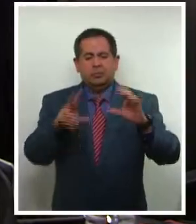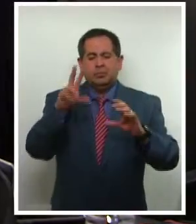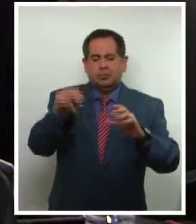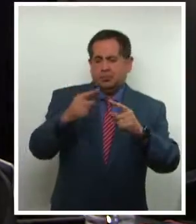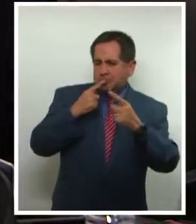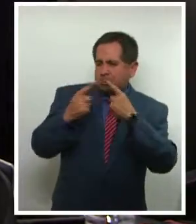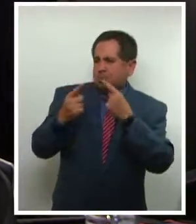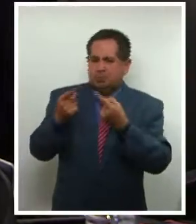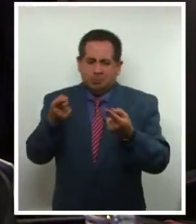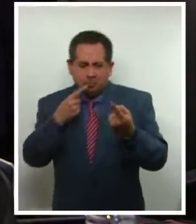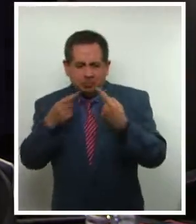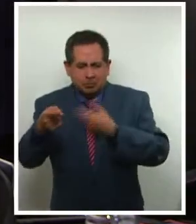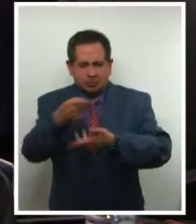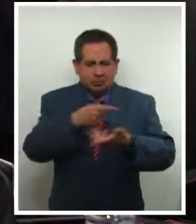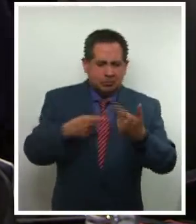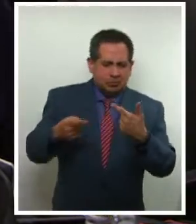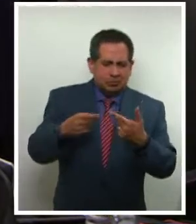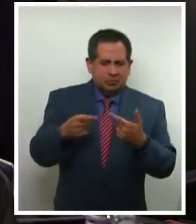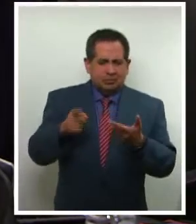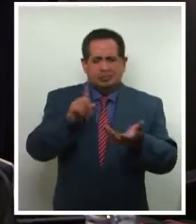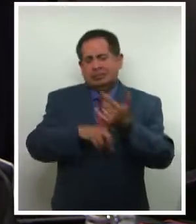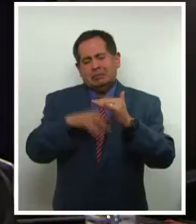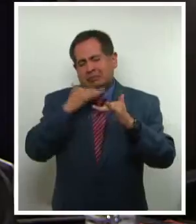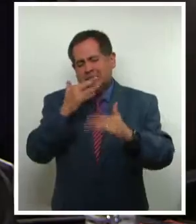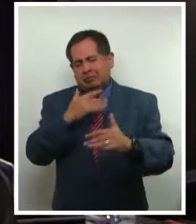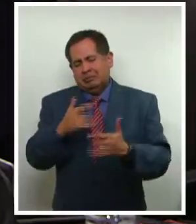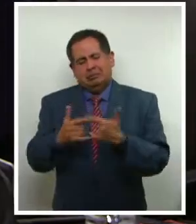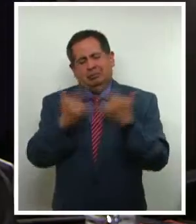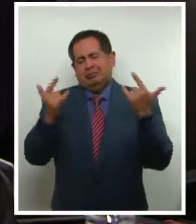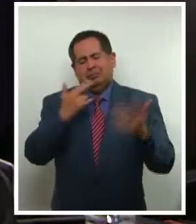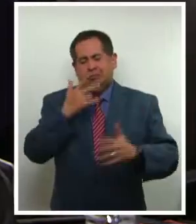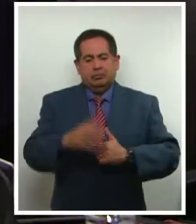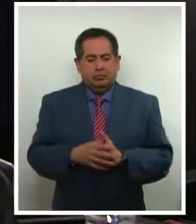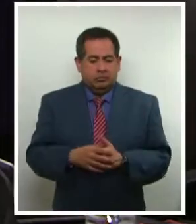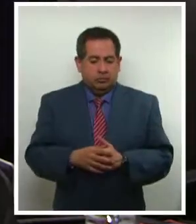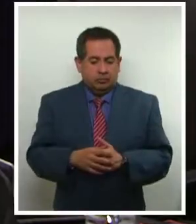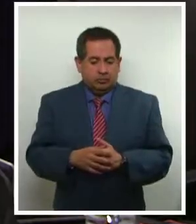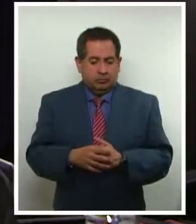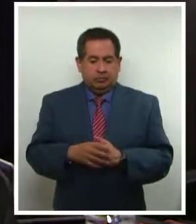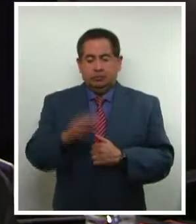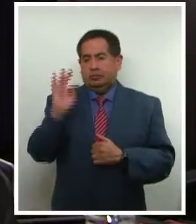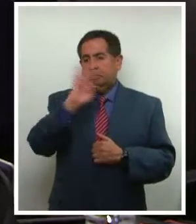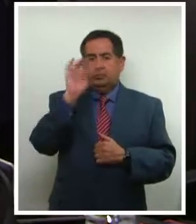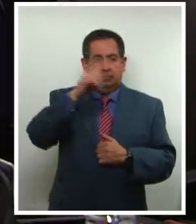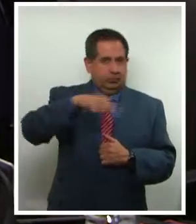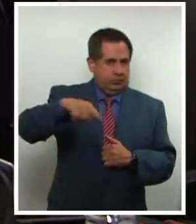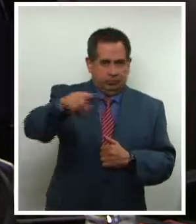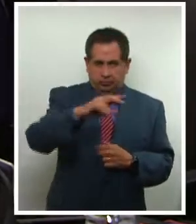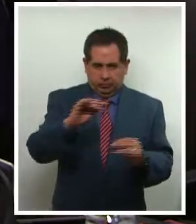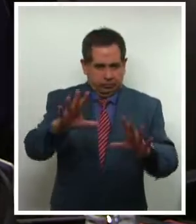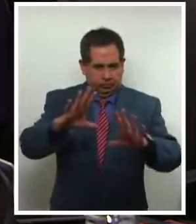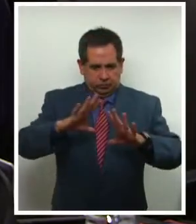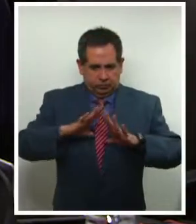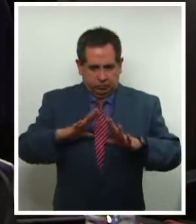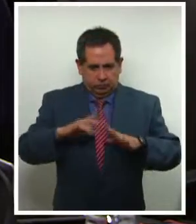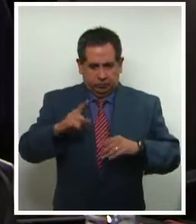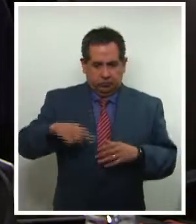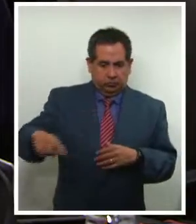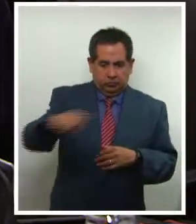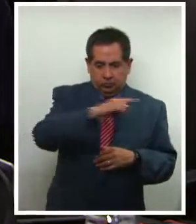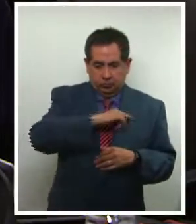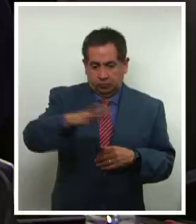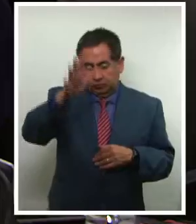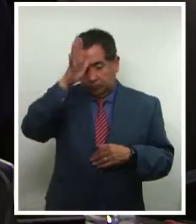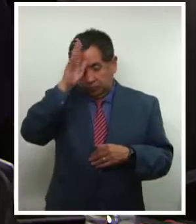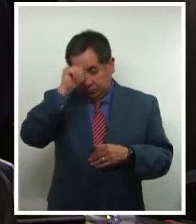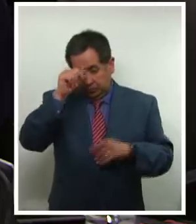debate final ensuciara su legado histórico. Si no hay, señor presidente, un acuerdo de